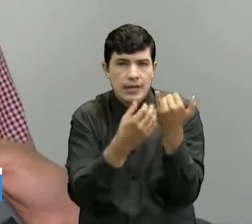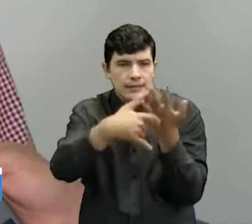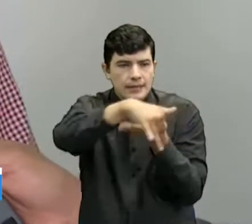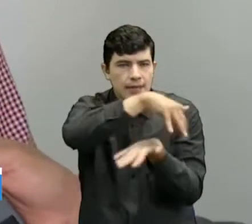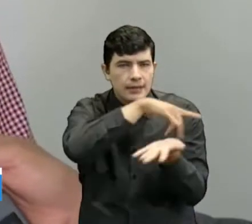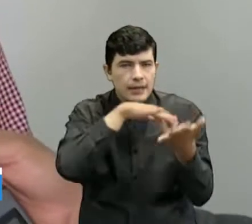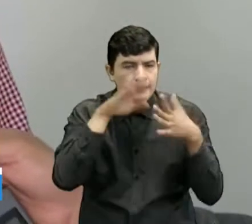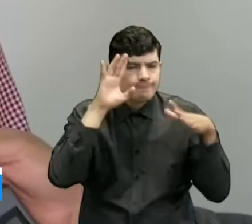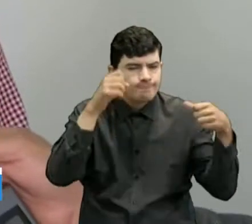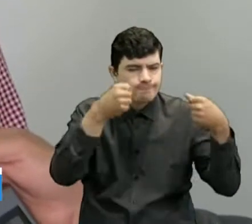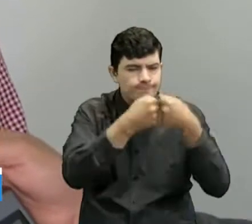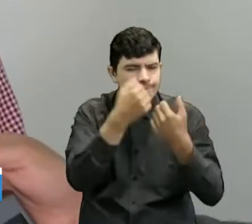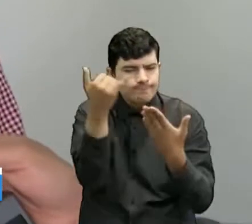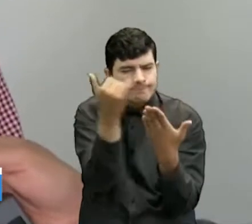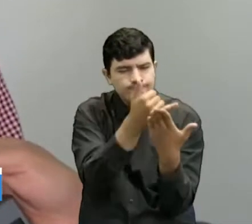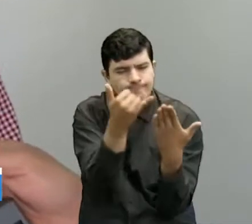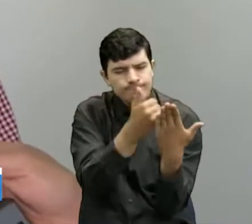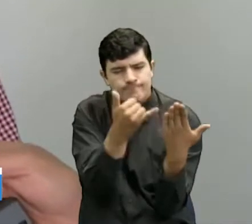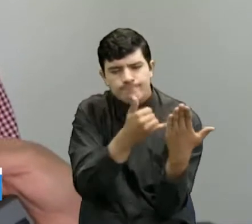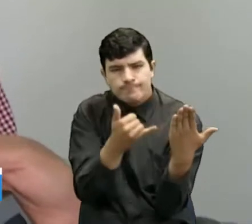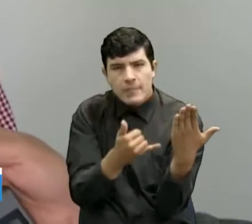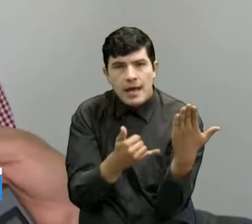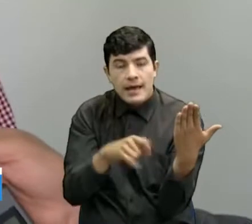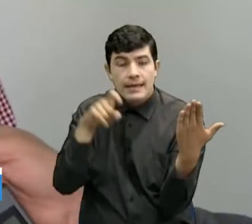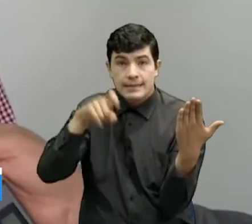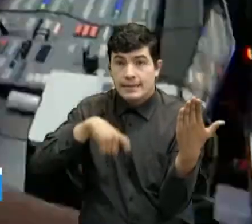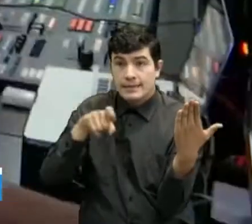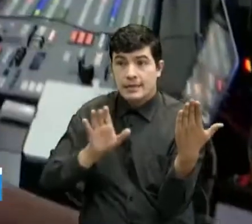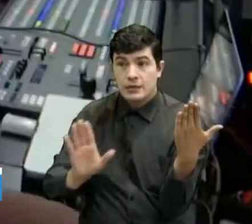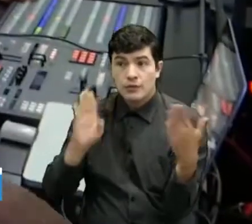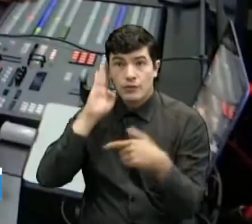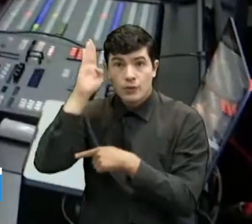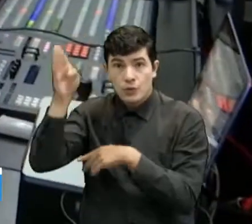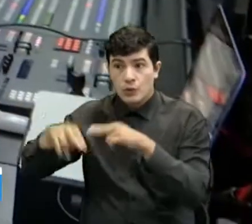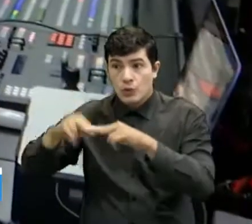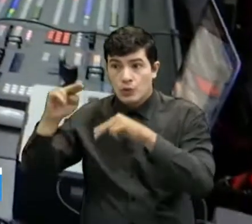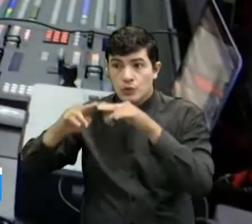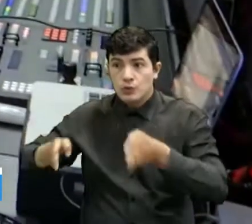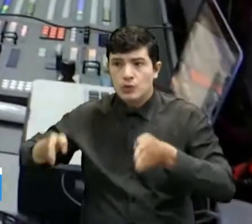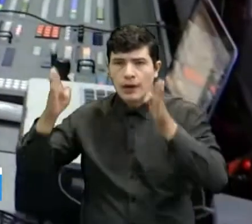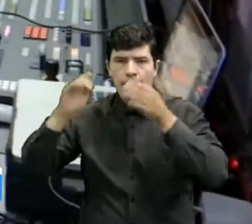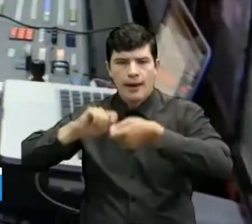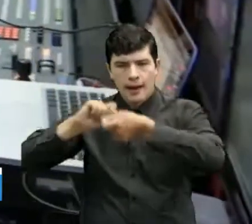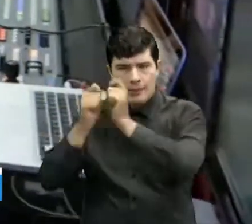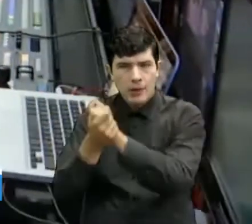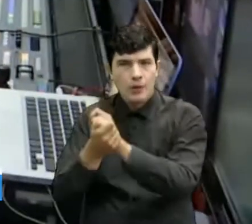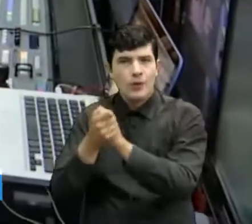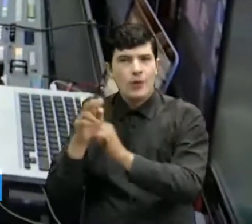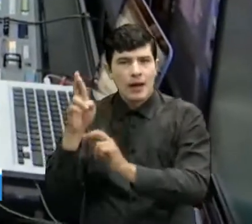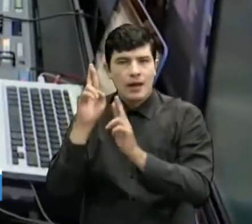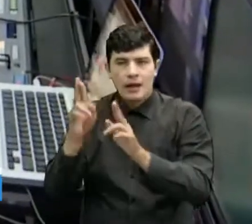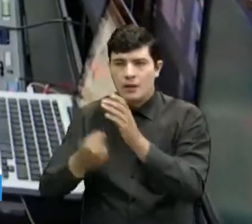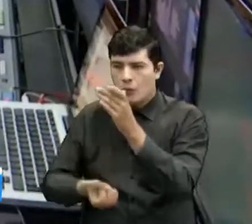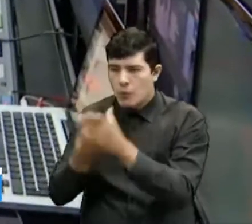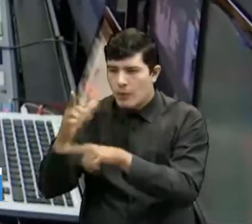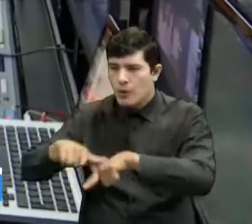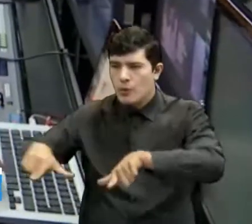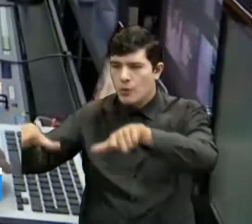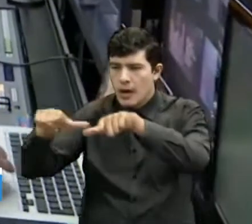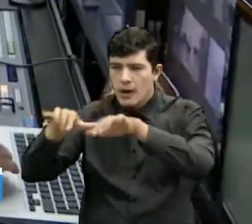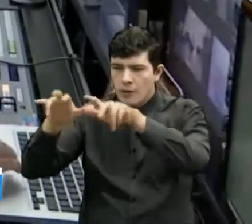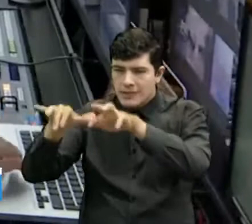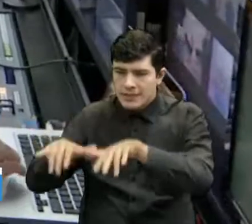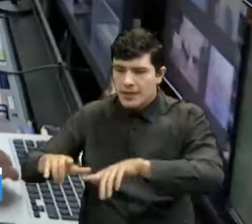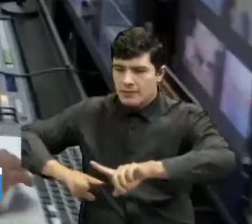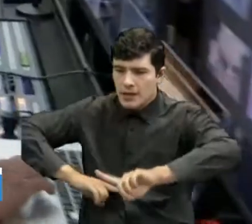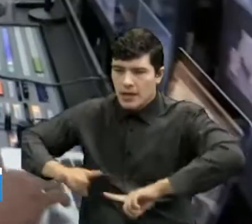renovación requiere que también estas edificaciones sufran un cambio. La nueva sede administrativa, el